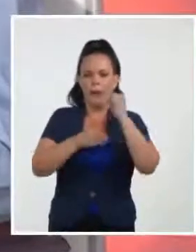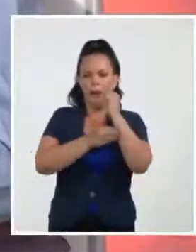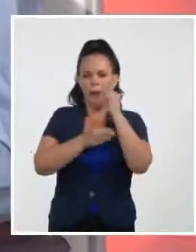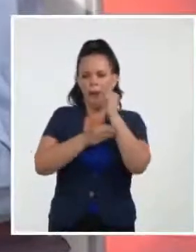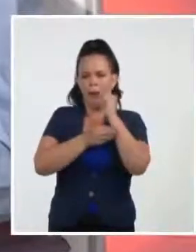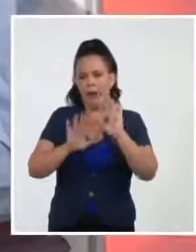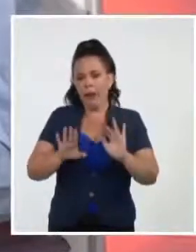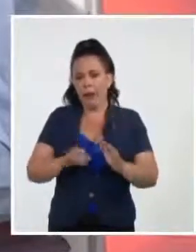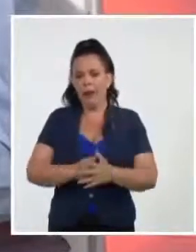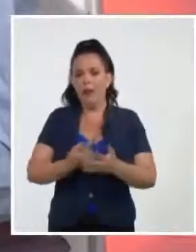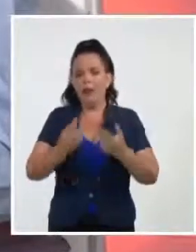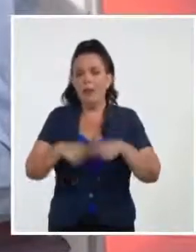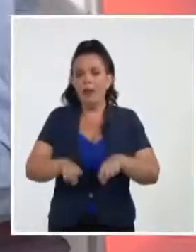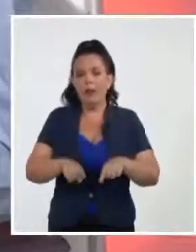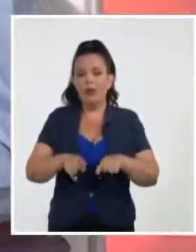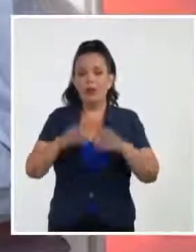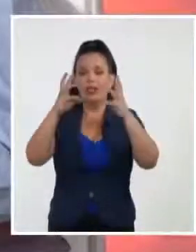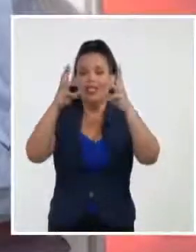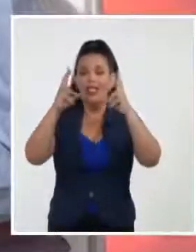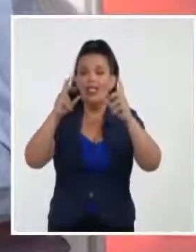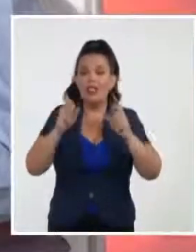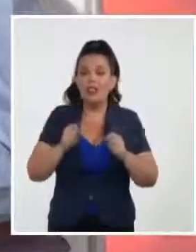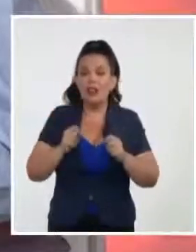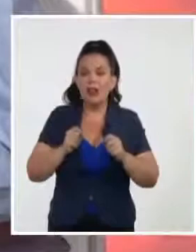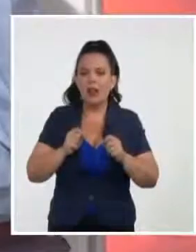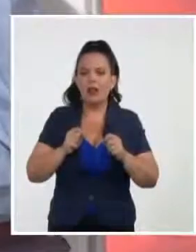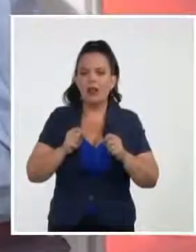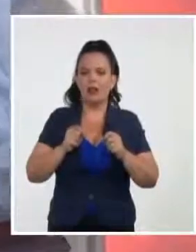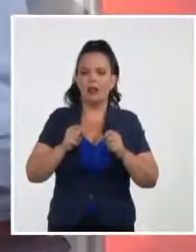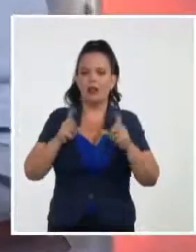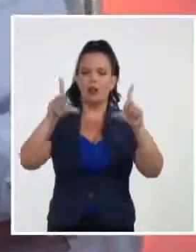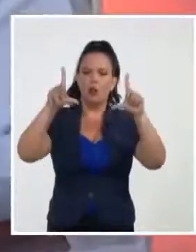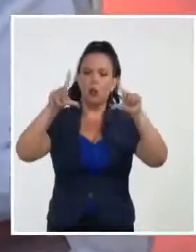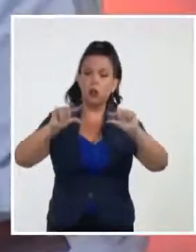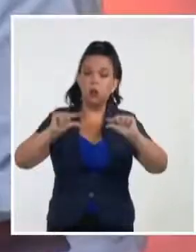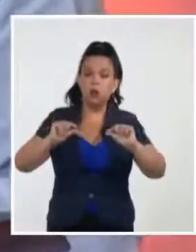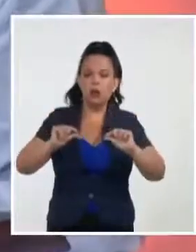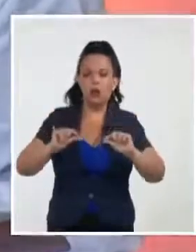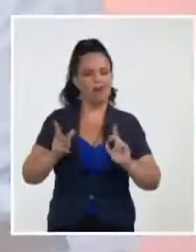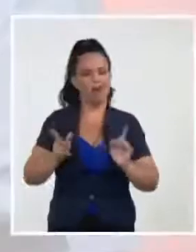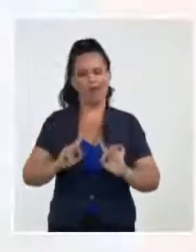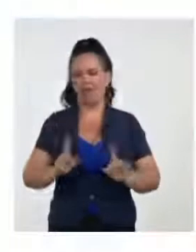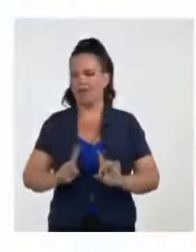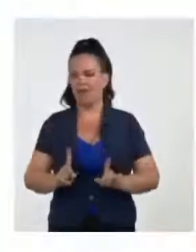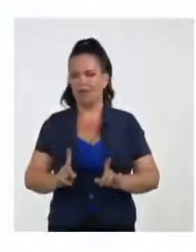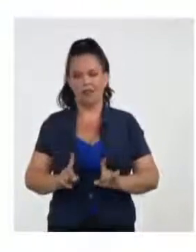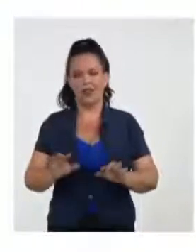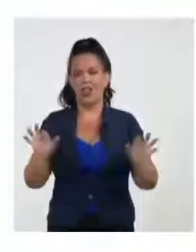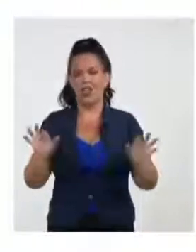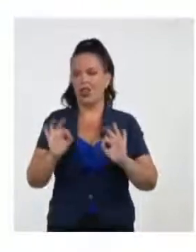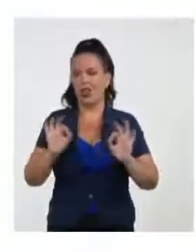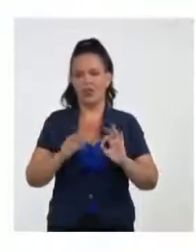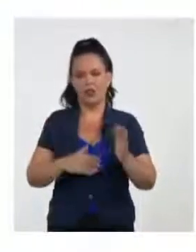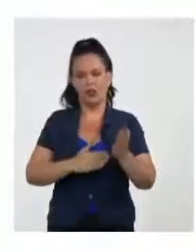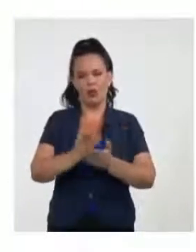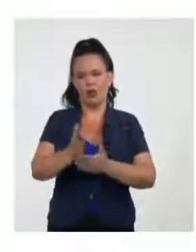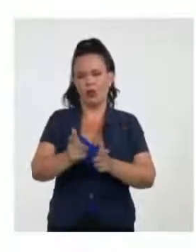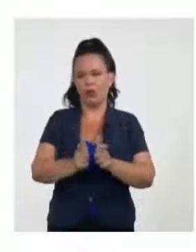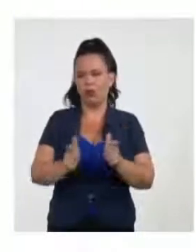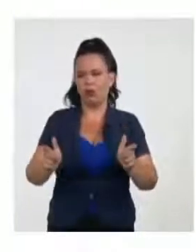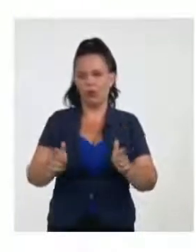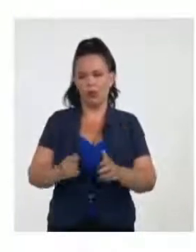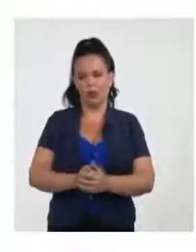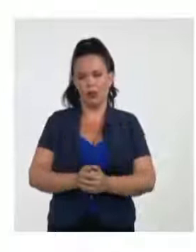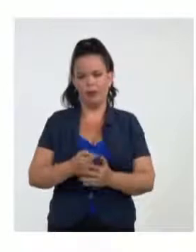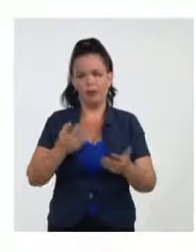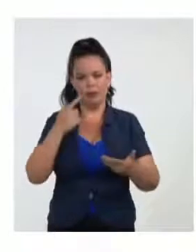la cifra no baja. Yo quisiera ilustrar inicialmente con el comportamiento hasta el día de hoy